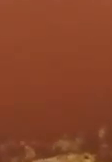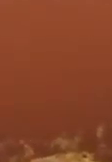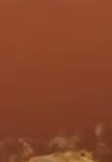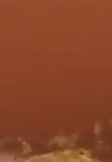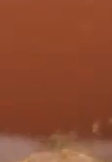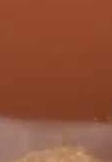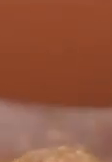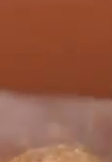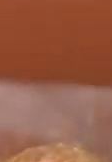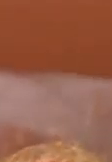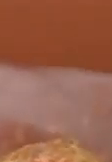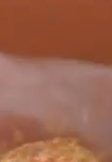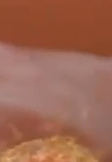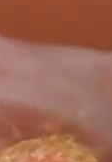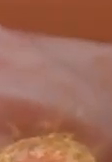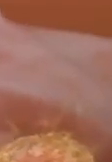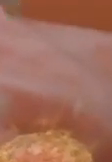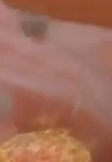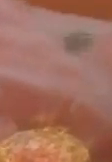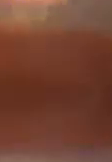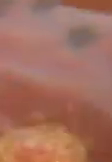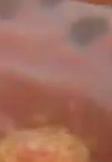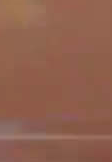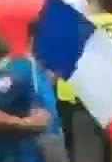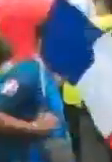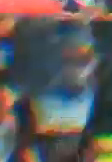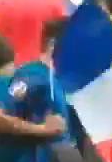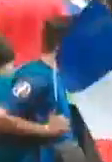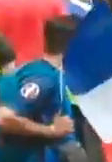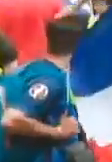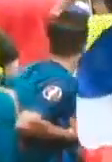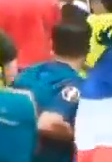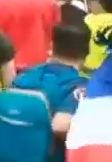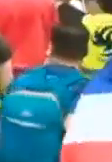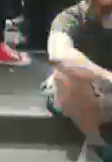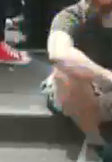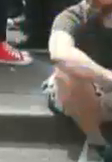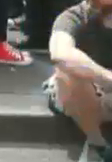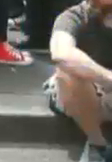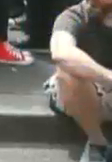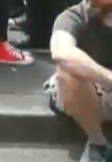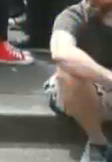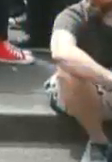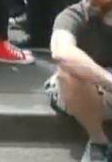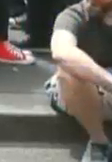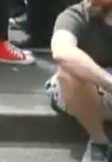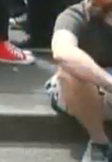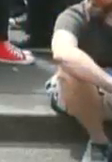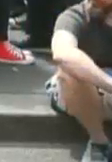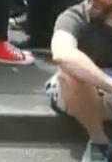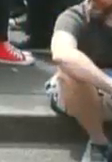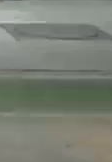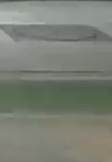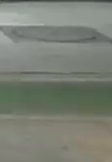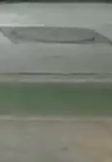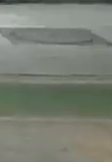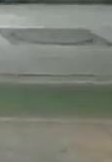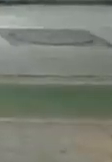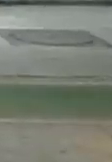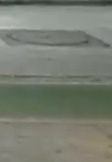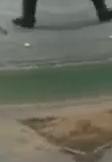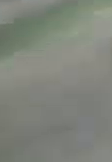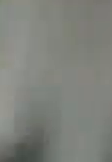vergonzoso movimiento negacionista con masivas protestas contra las medidas anti-COVID y de rechazo a la